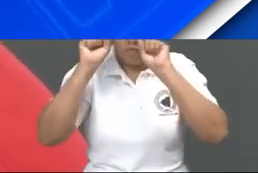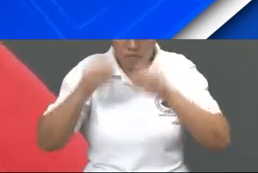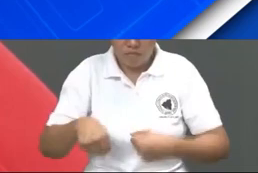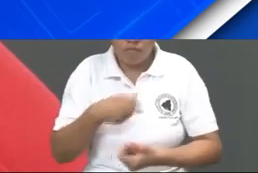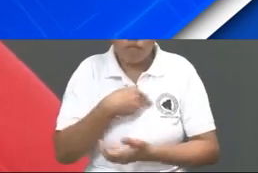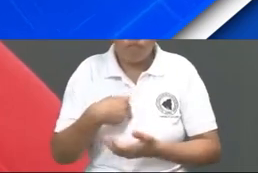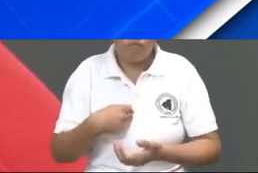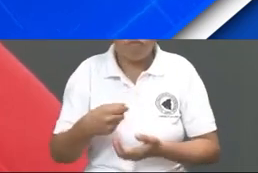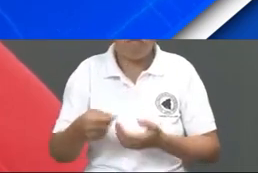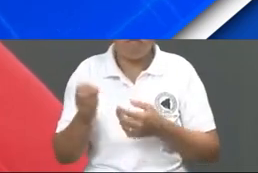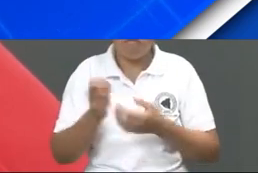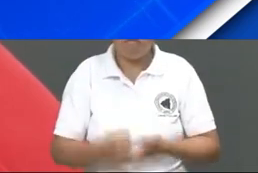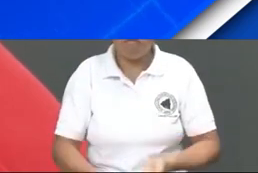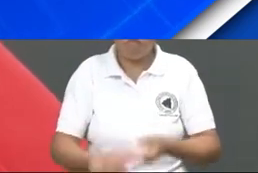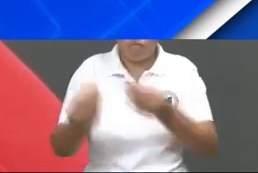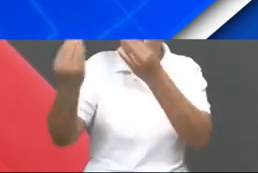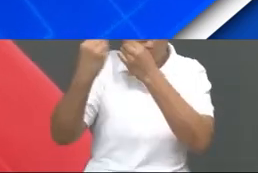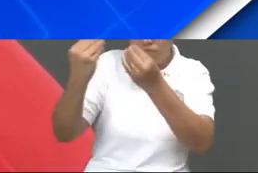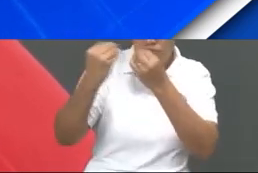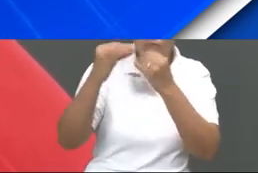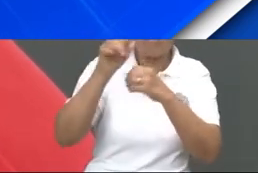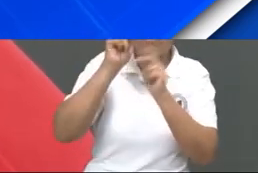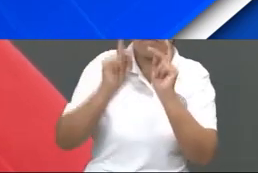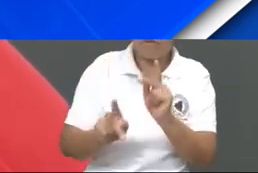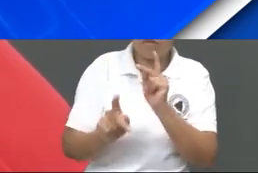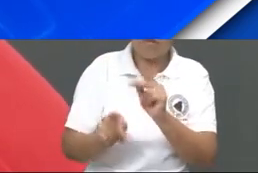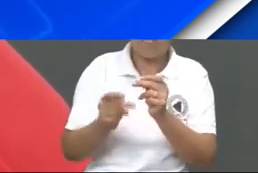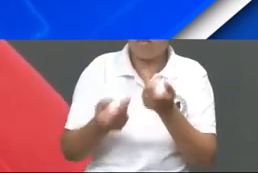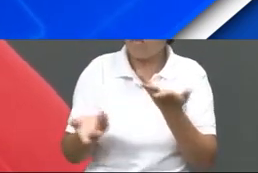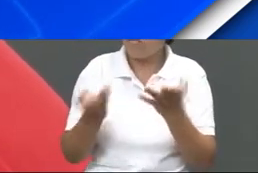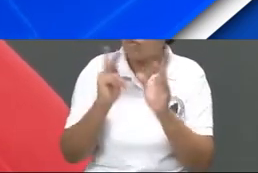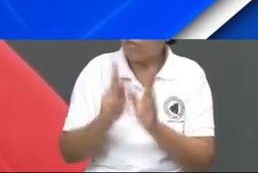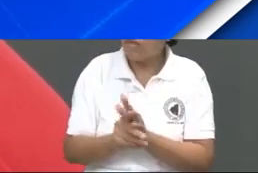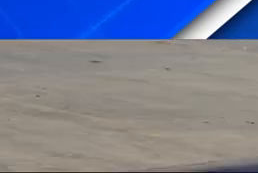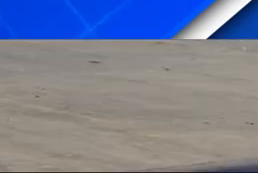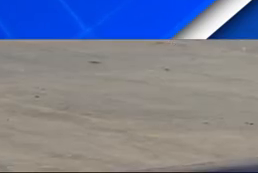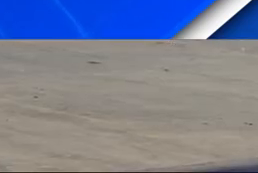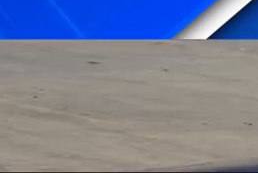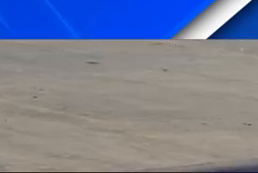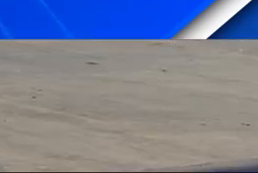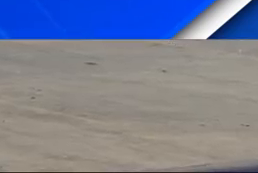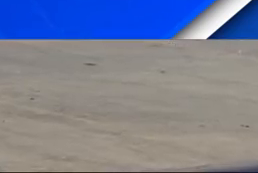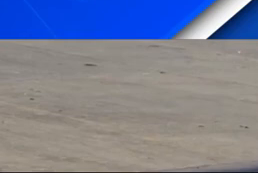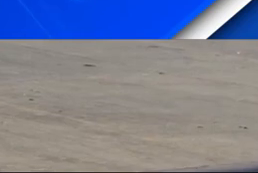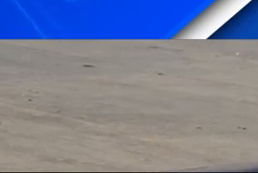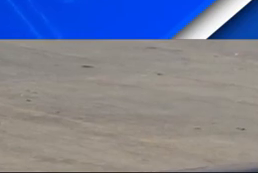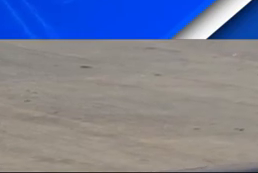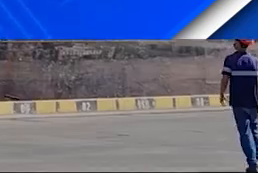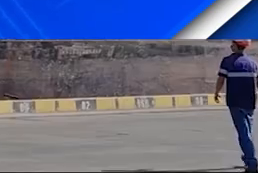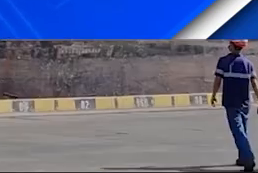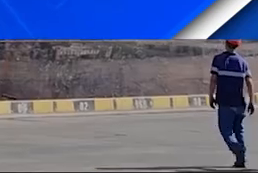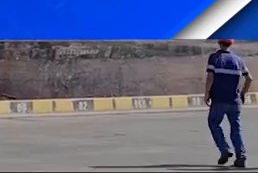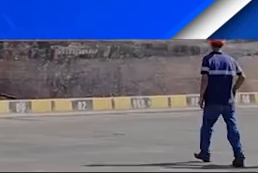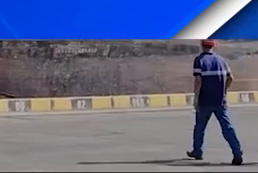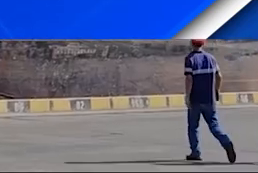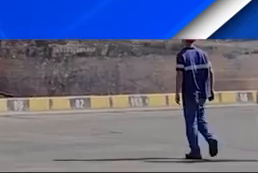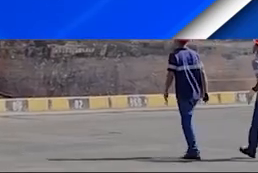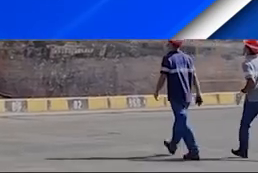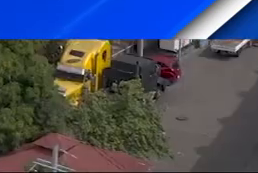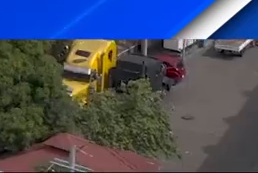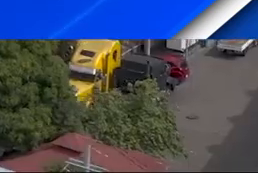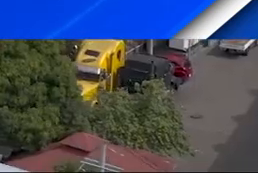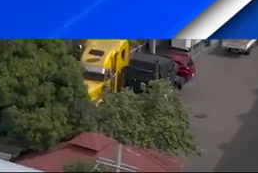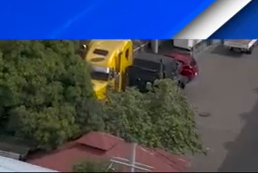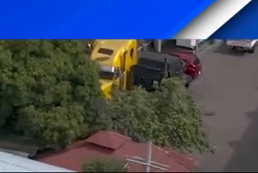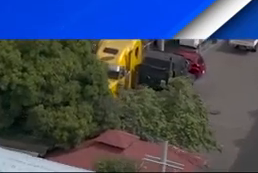a nuestros técnicos, al personal, determinar con mayor claridad y precisión la calidad de los productos que